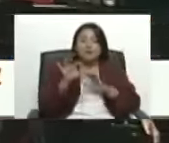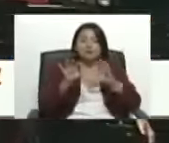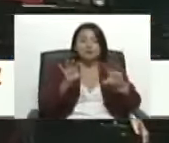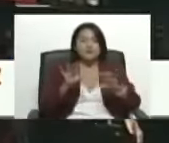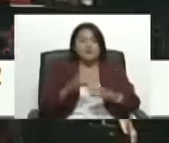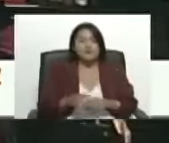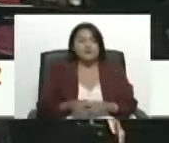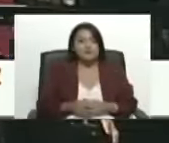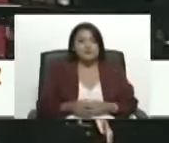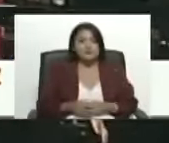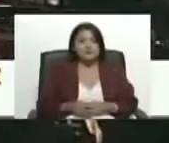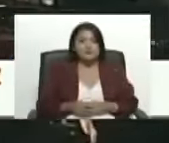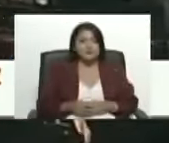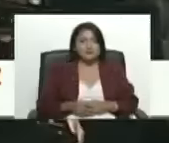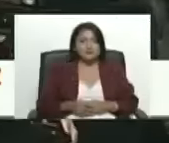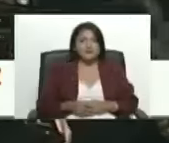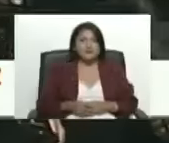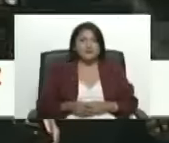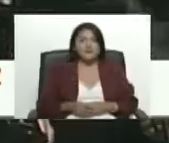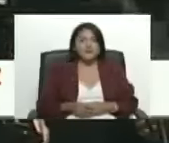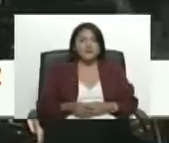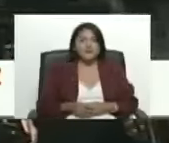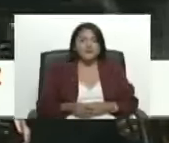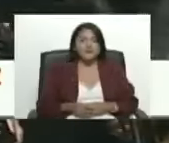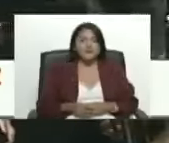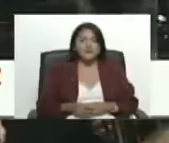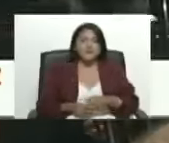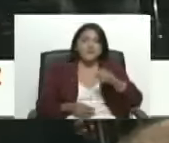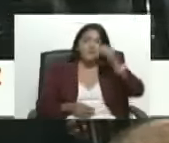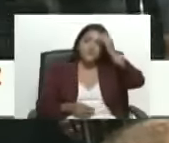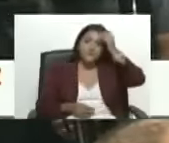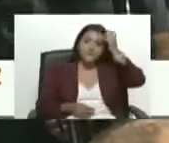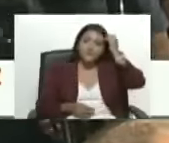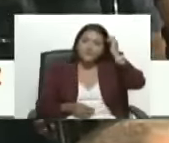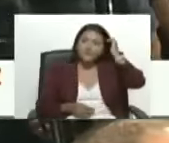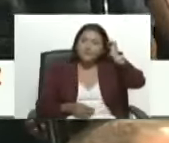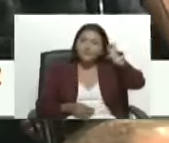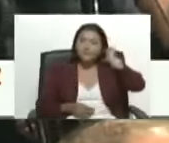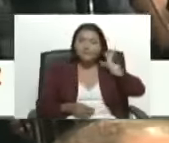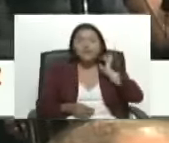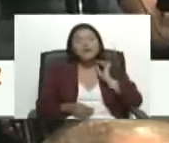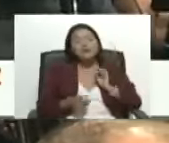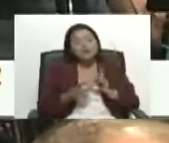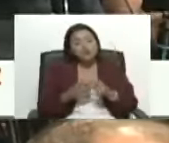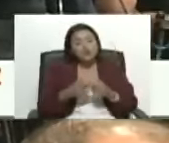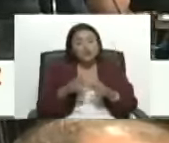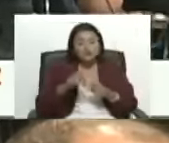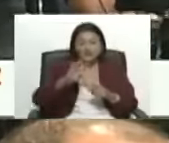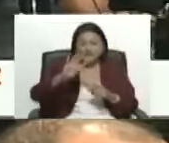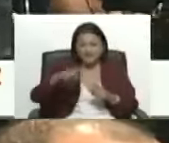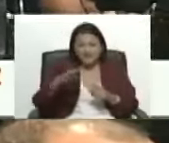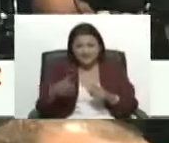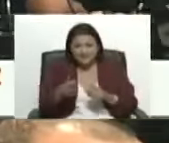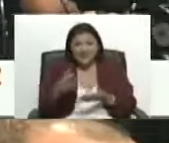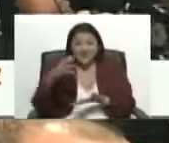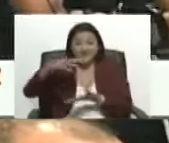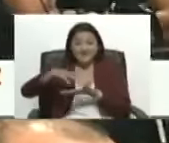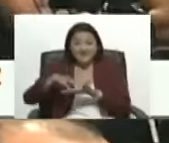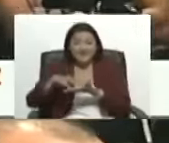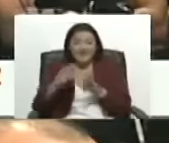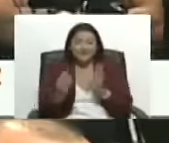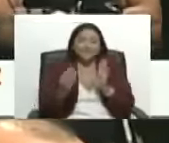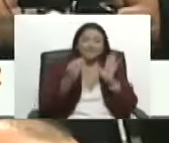Y el derecho internacional, incorporando en consecuencia dicho Estado en el mapa del territorio venezolano.